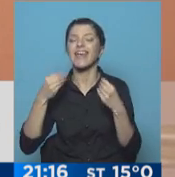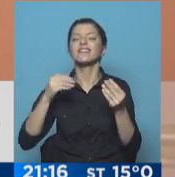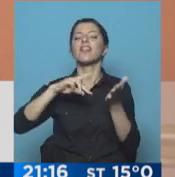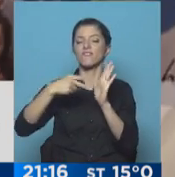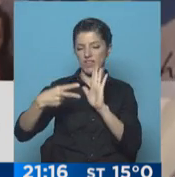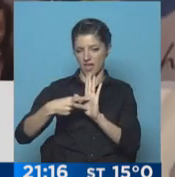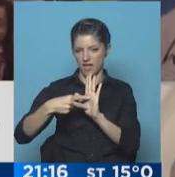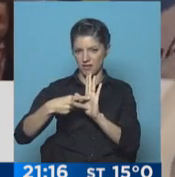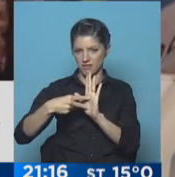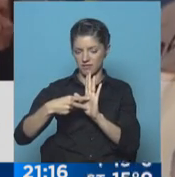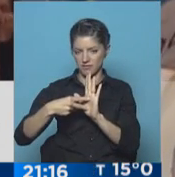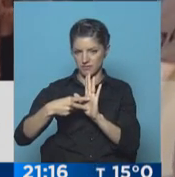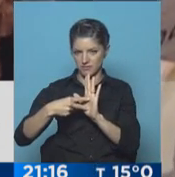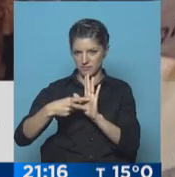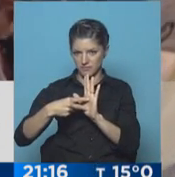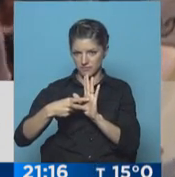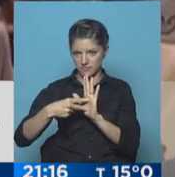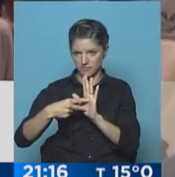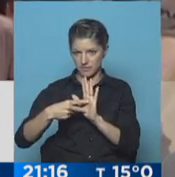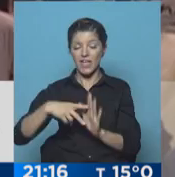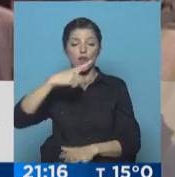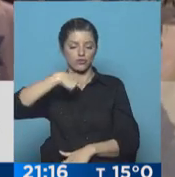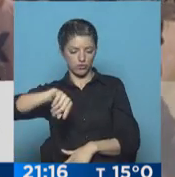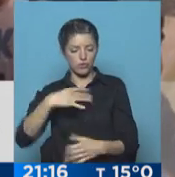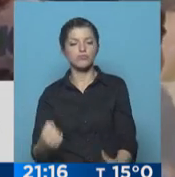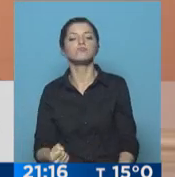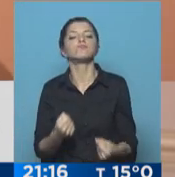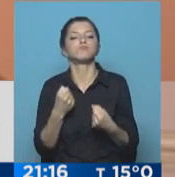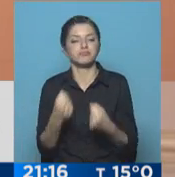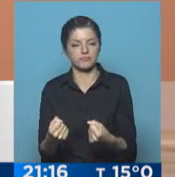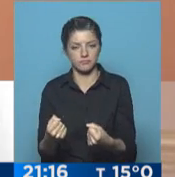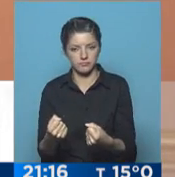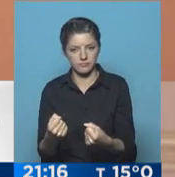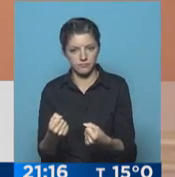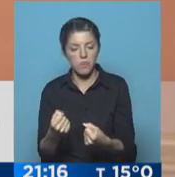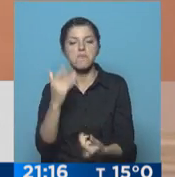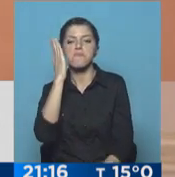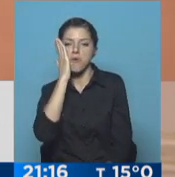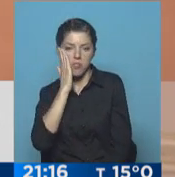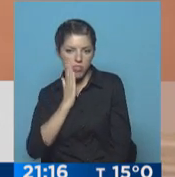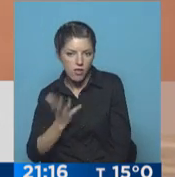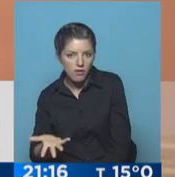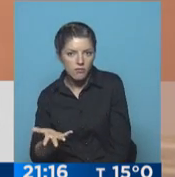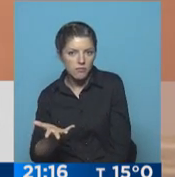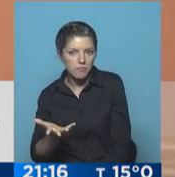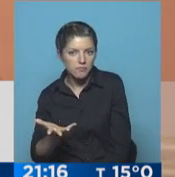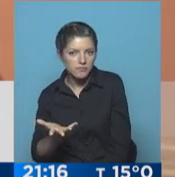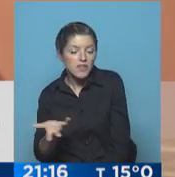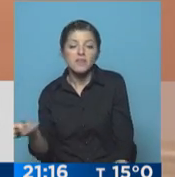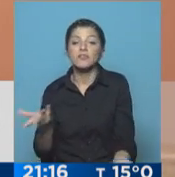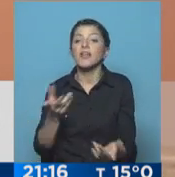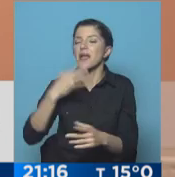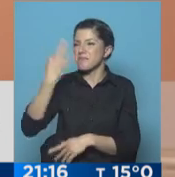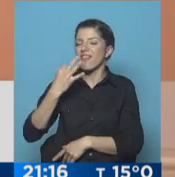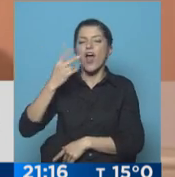esto significa tener la grandeza, tener la humildad. Los verdaderos